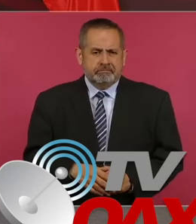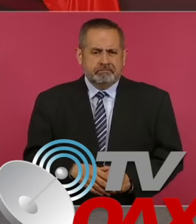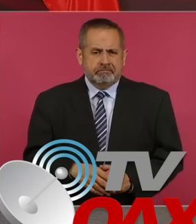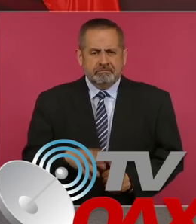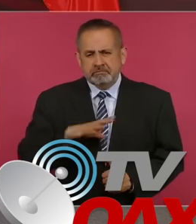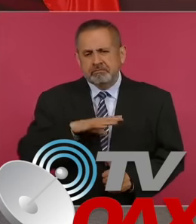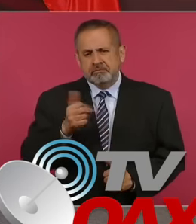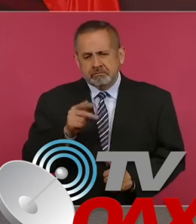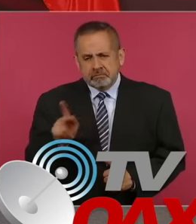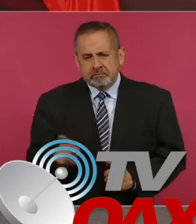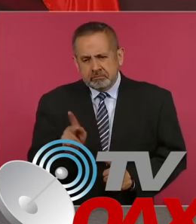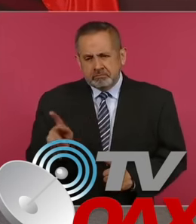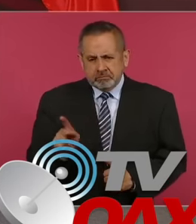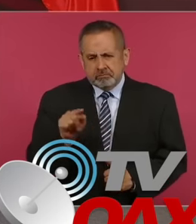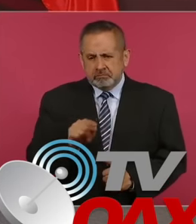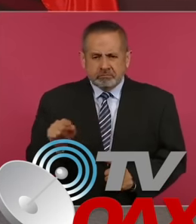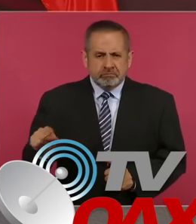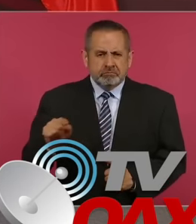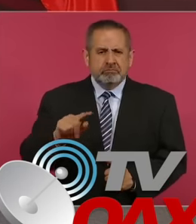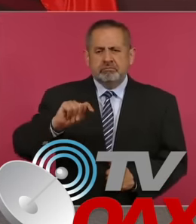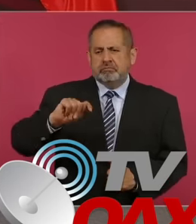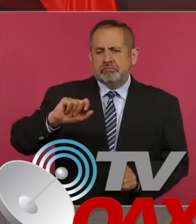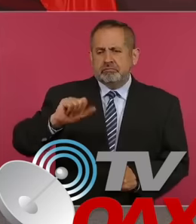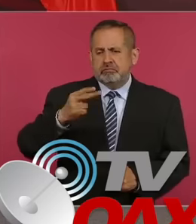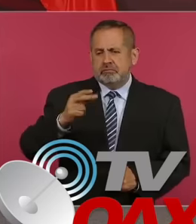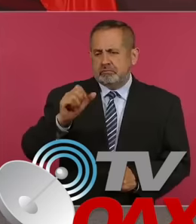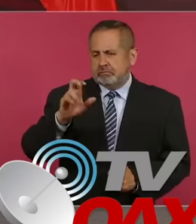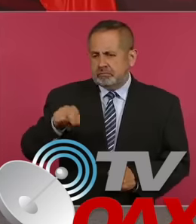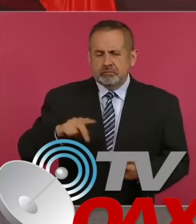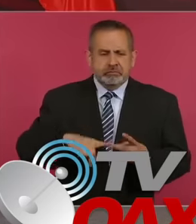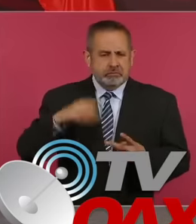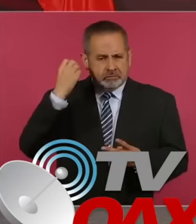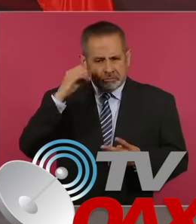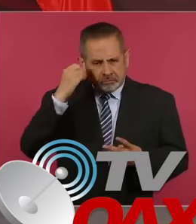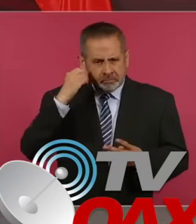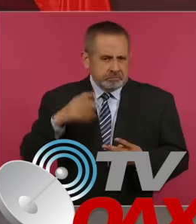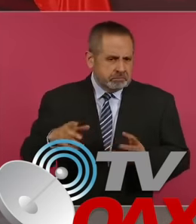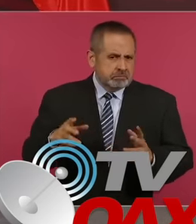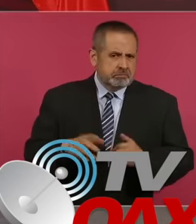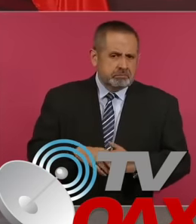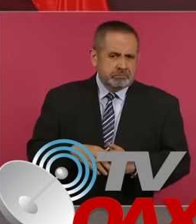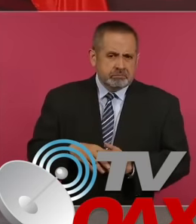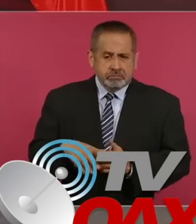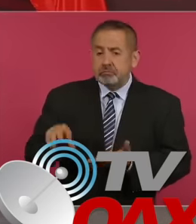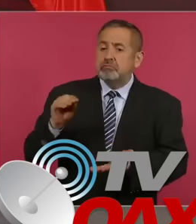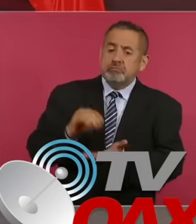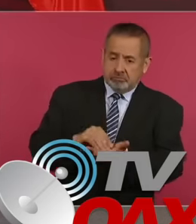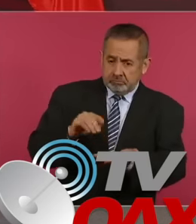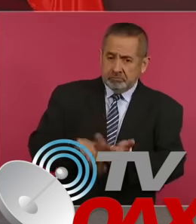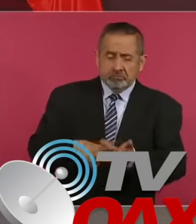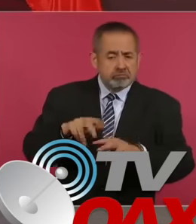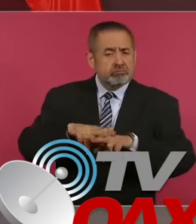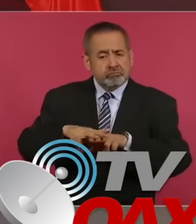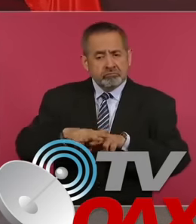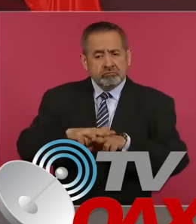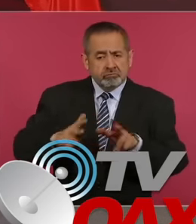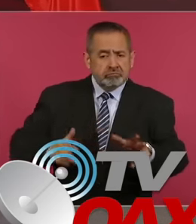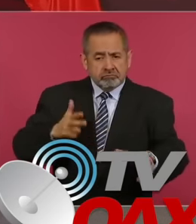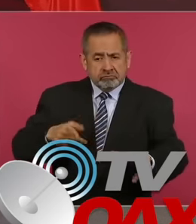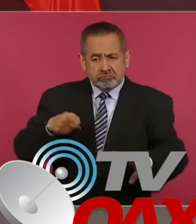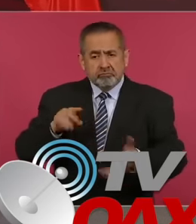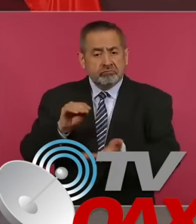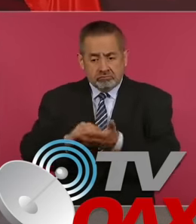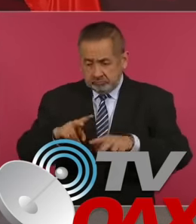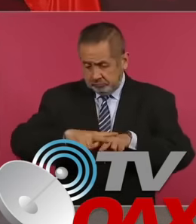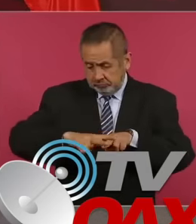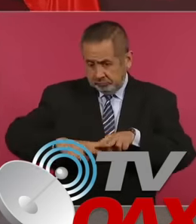otros pueblos, Tehuacán, Oaxaca, todavía trenes. Ahí están las